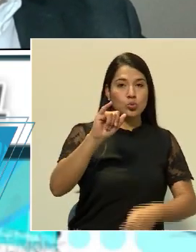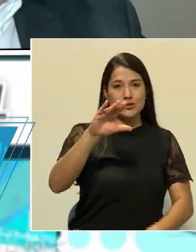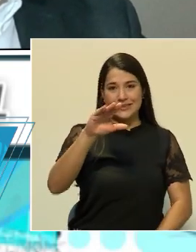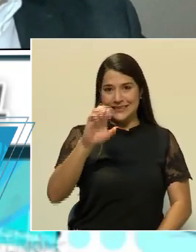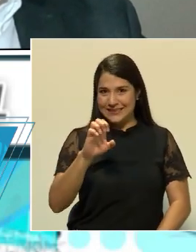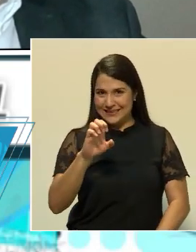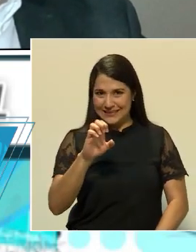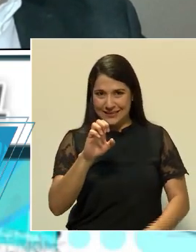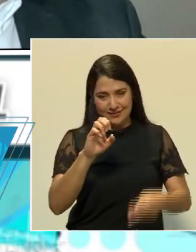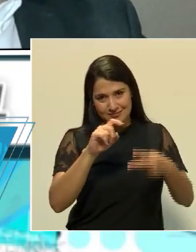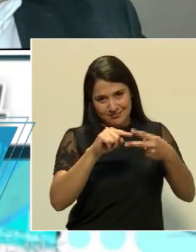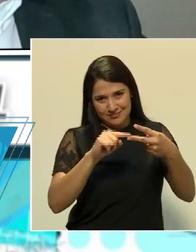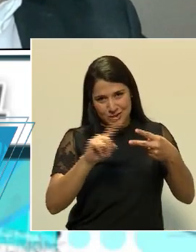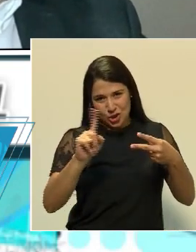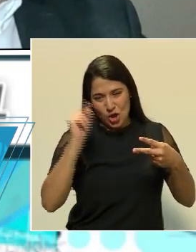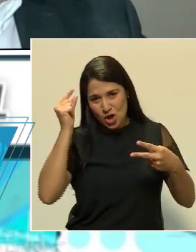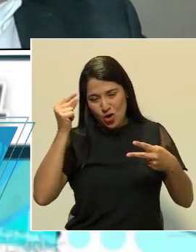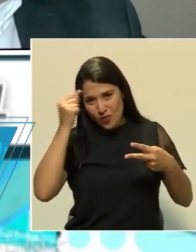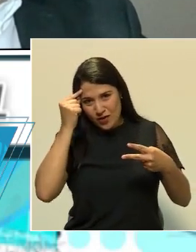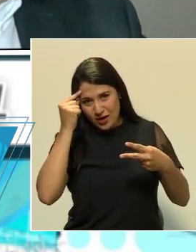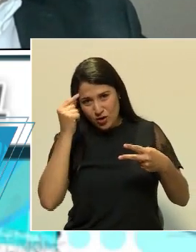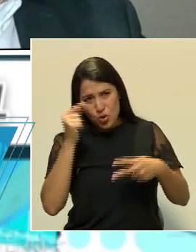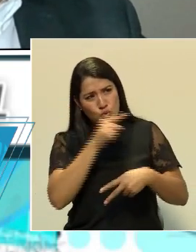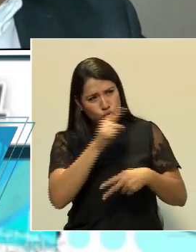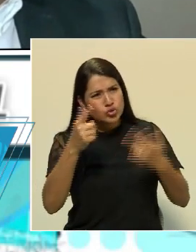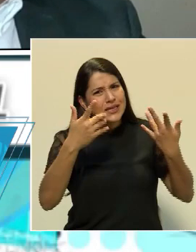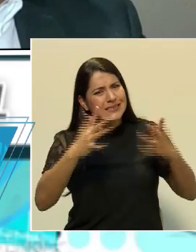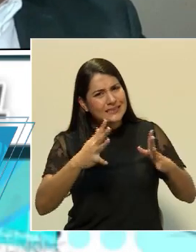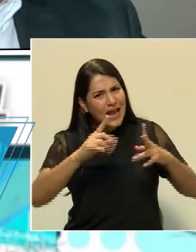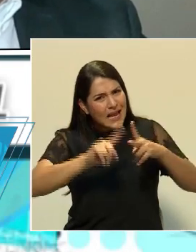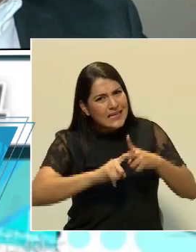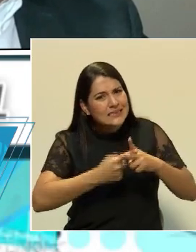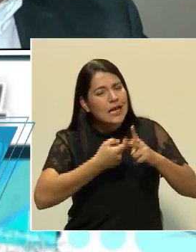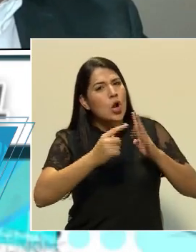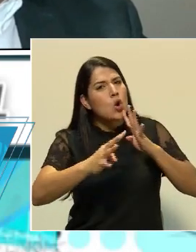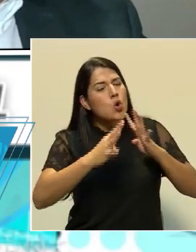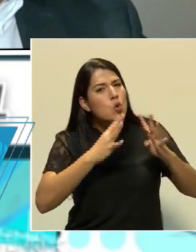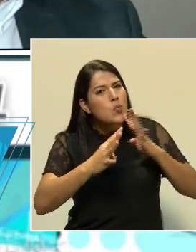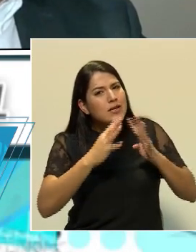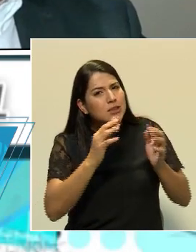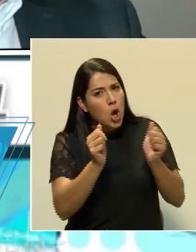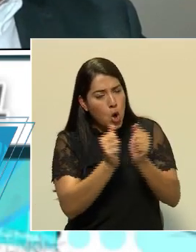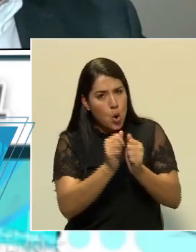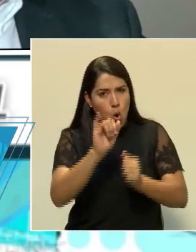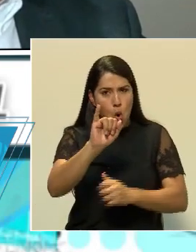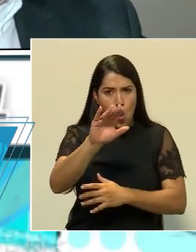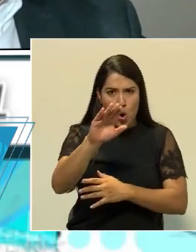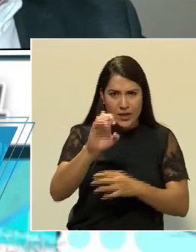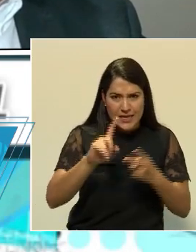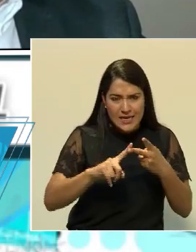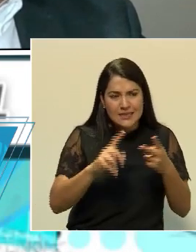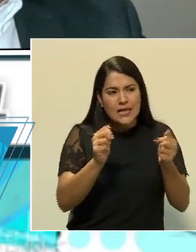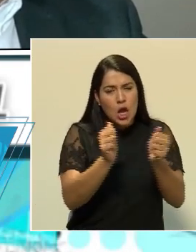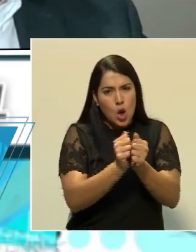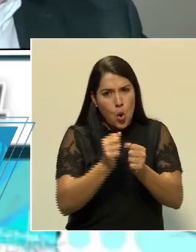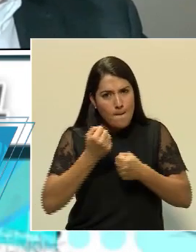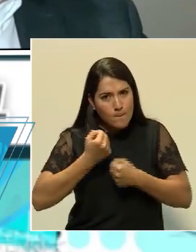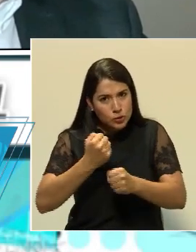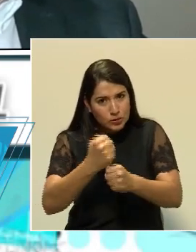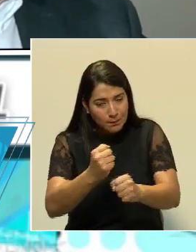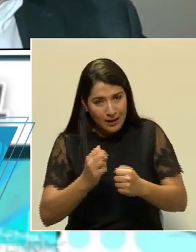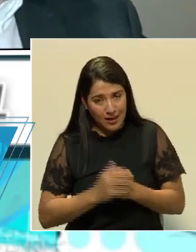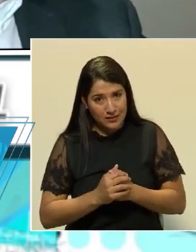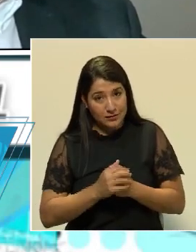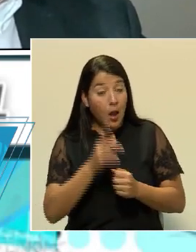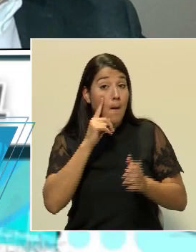el gobierno exactamente. Han iniciado conversaciones con el ICE, con las municipalidades. Por